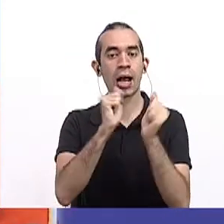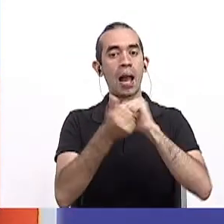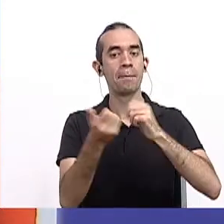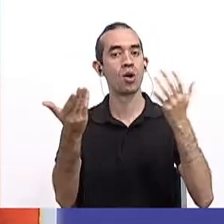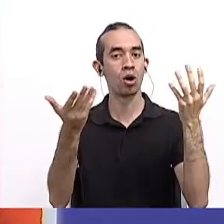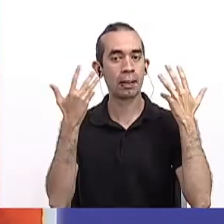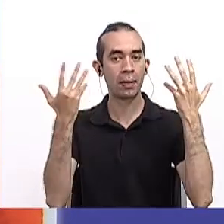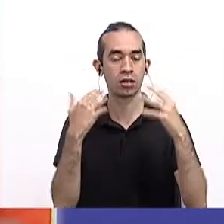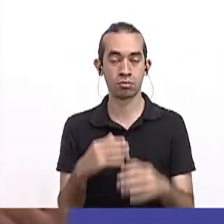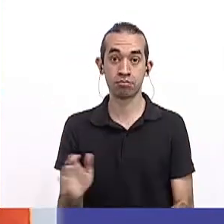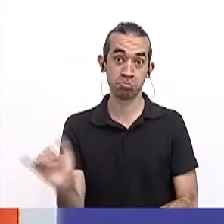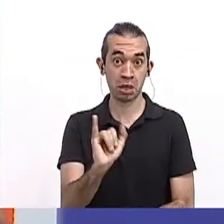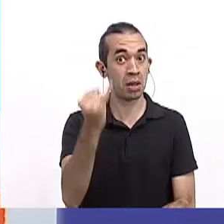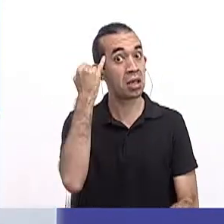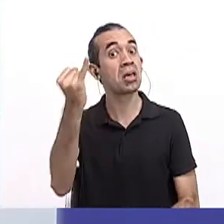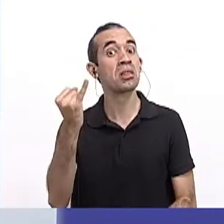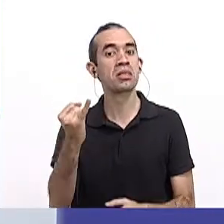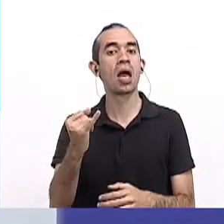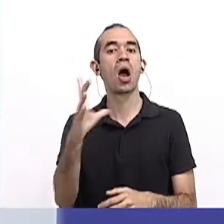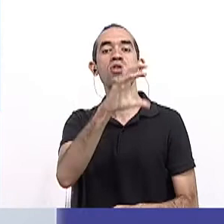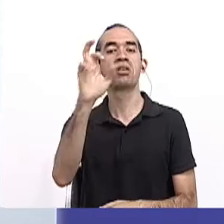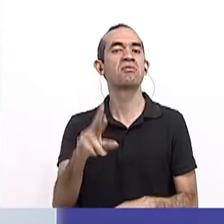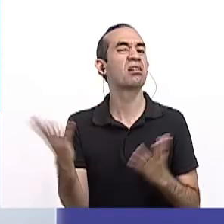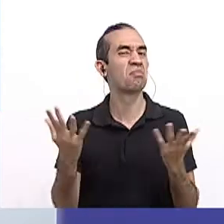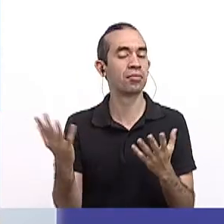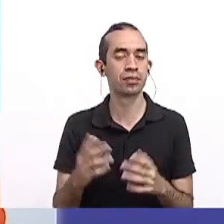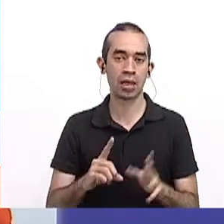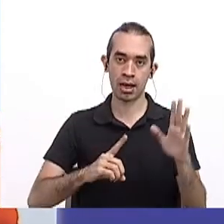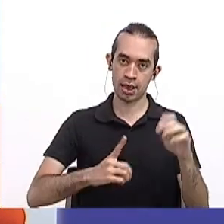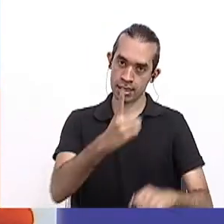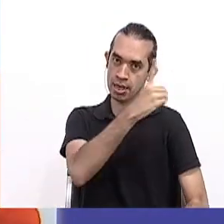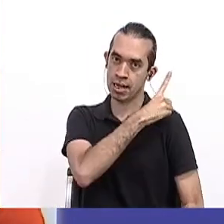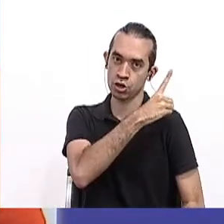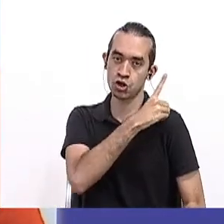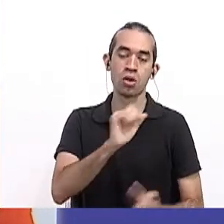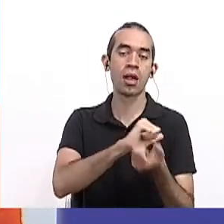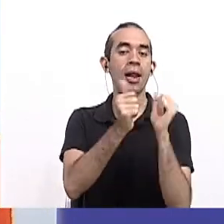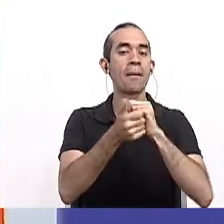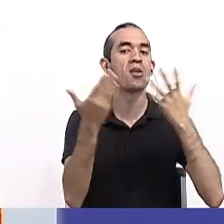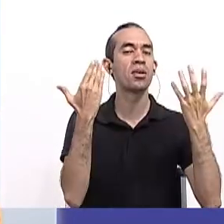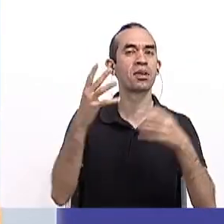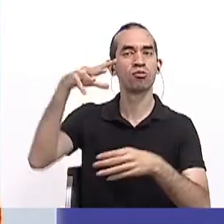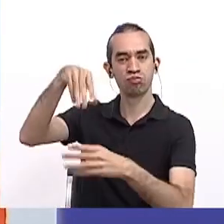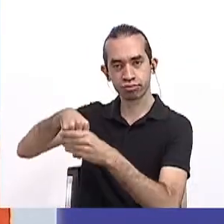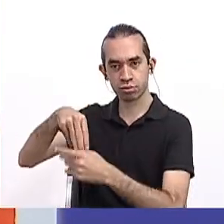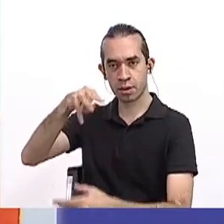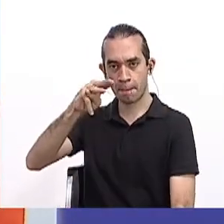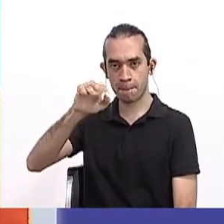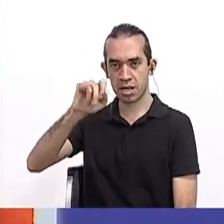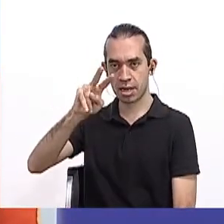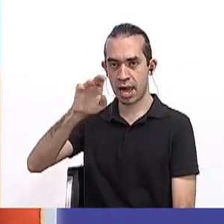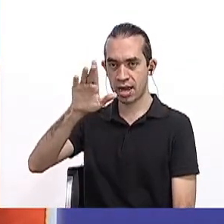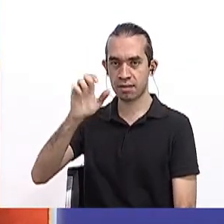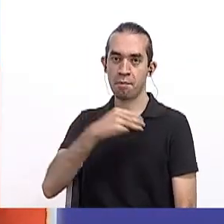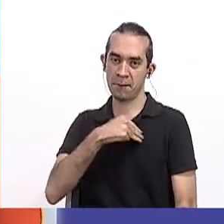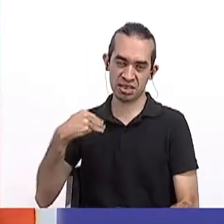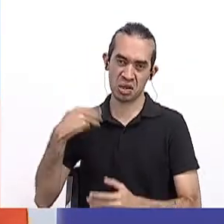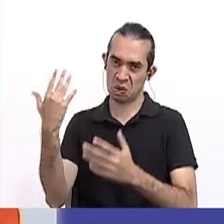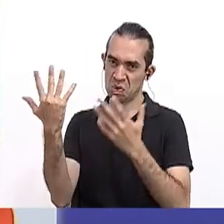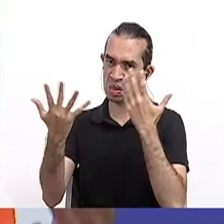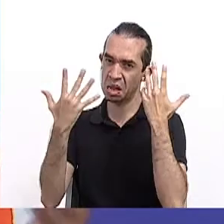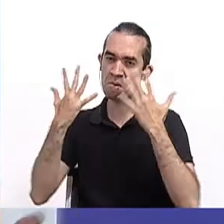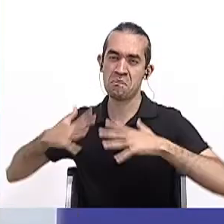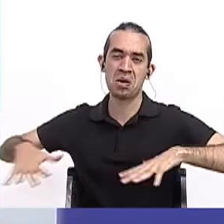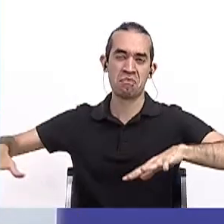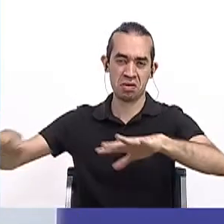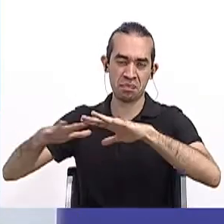nivel de Costa Rica es la Dirección de Cambio Climático del MINAE. Ahí nosotros también podemos encontrar